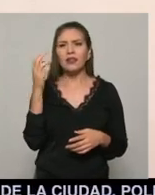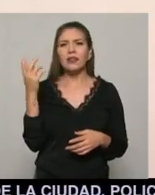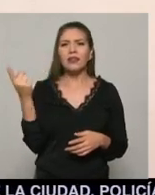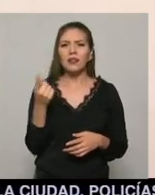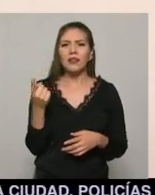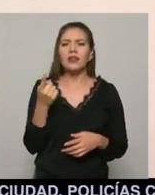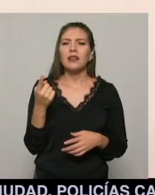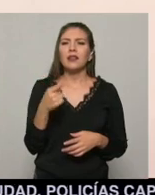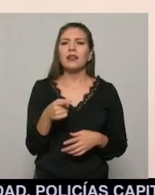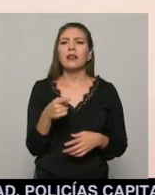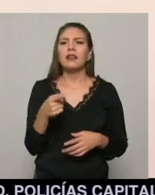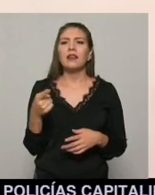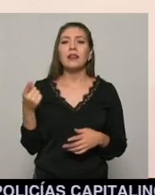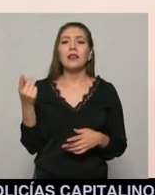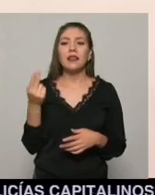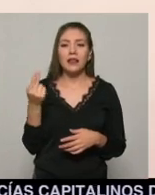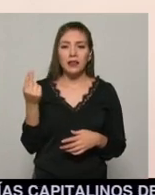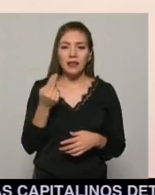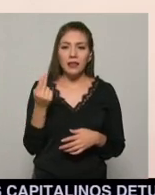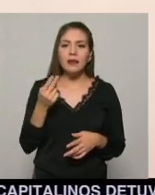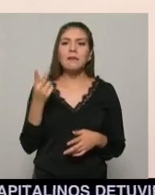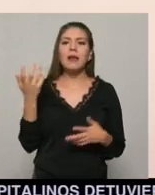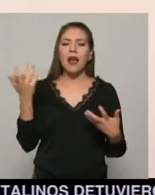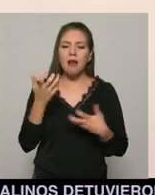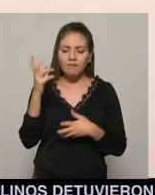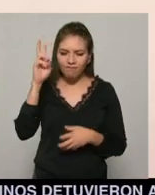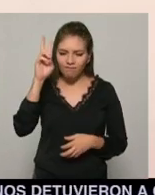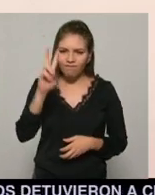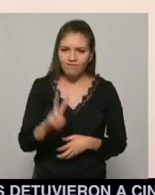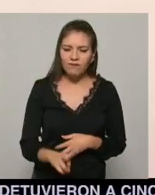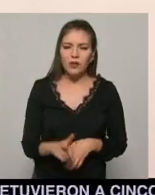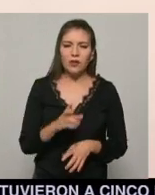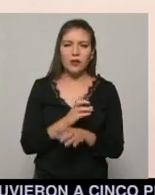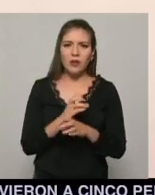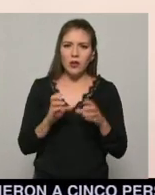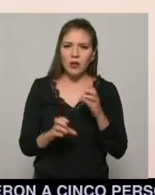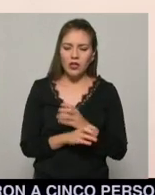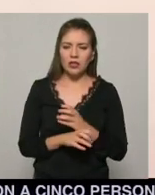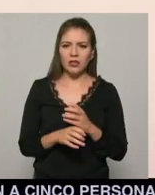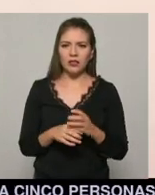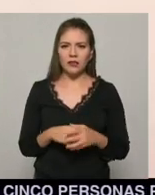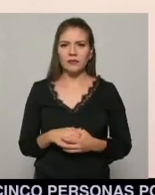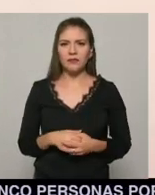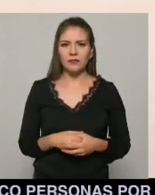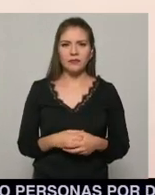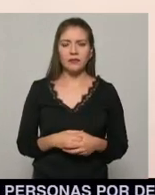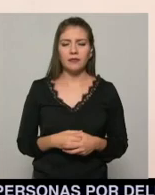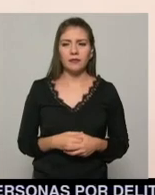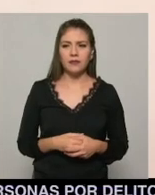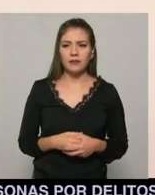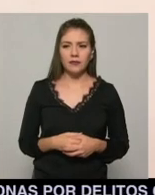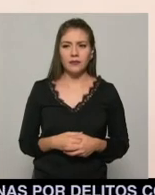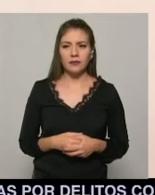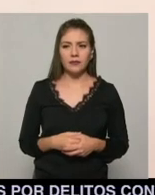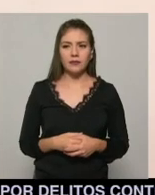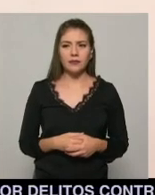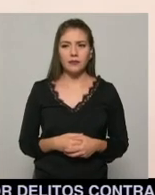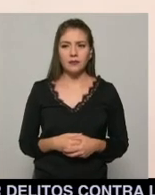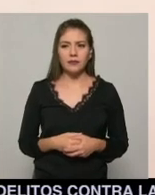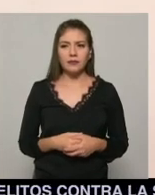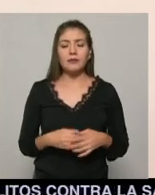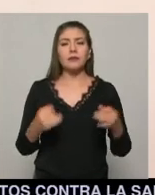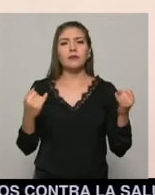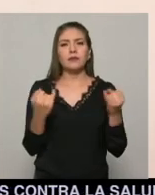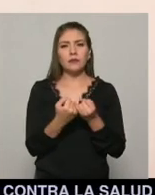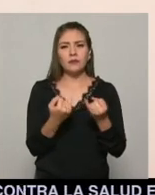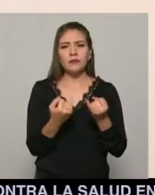también estará de acuerdo conmigo, en que sea real. Y una de las partes que también queda el gran